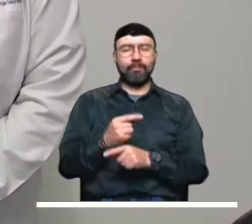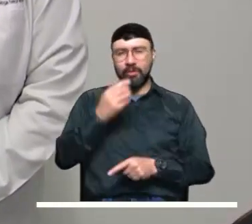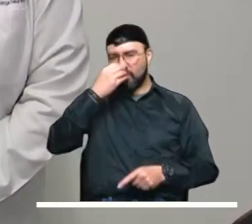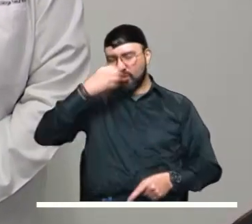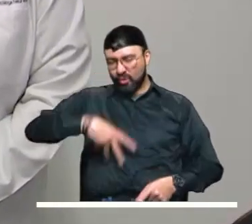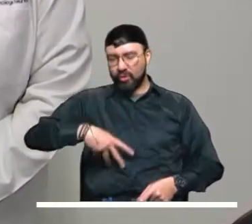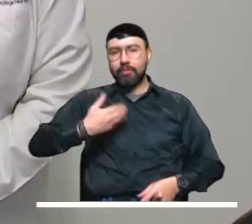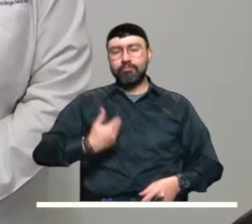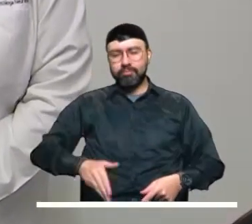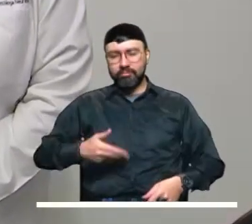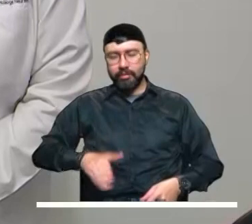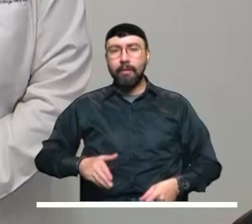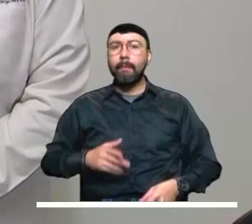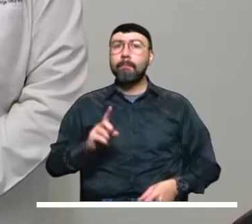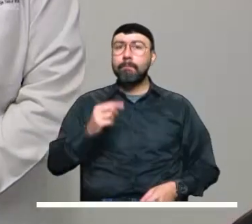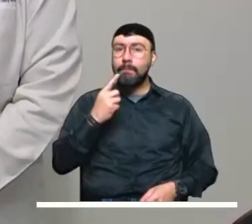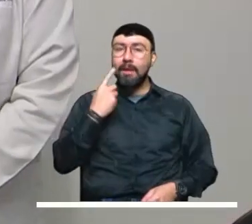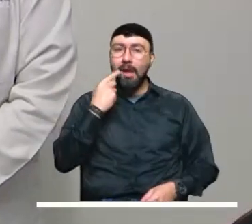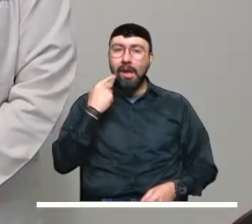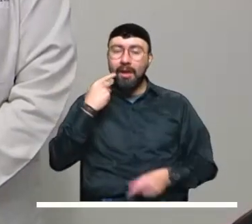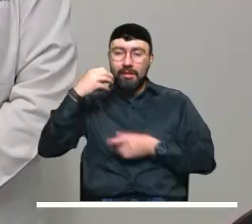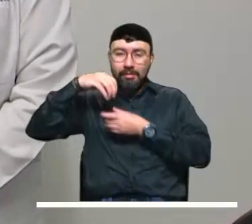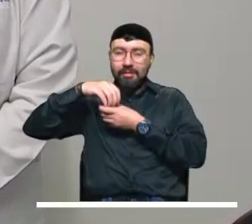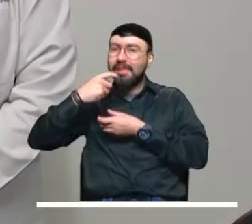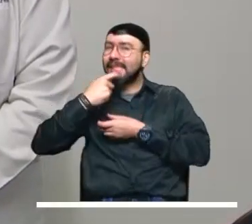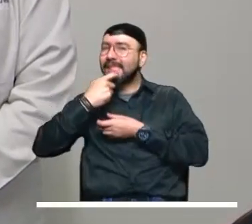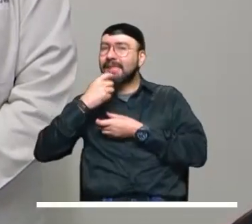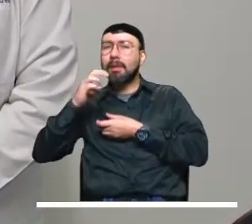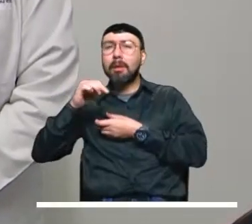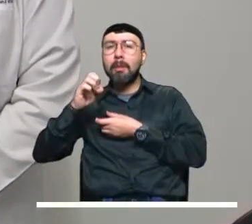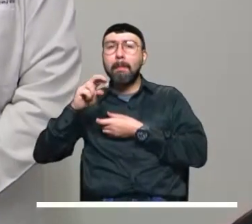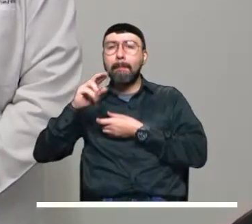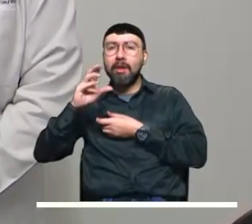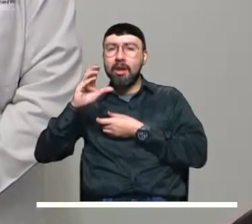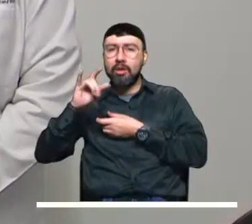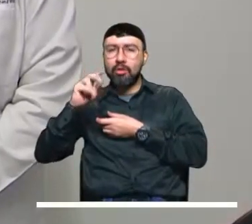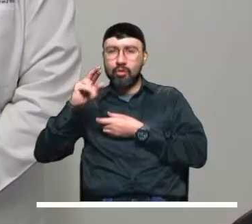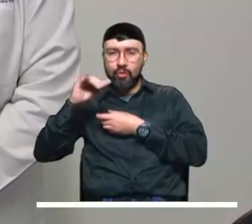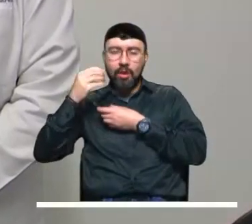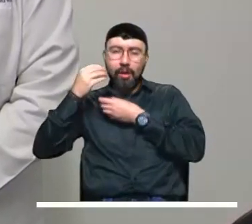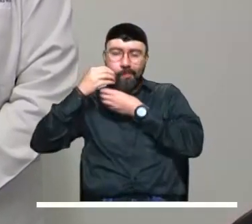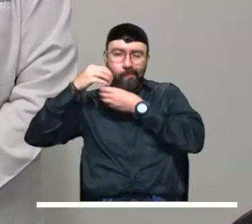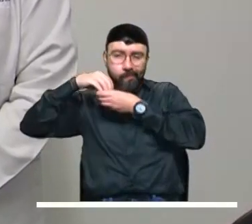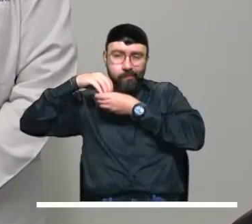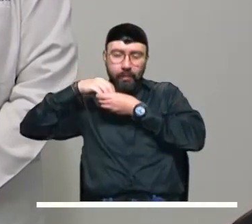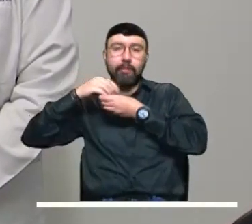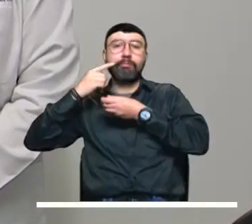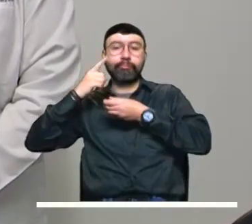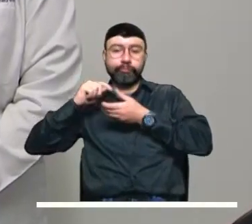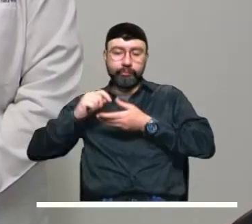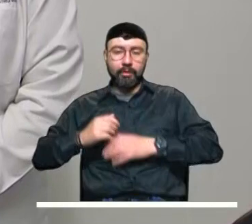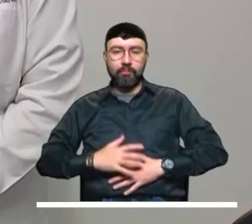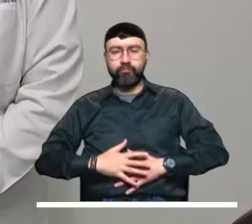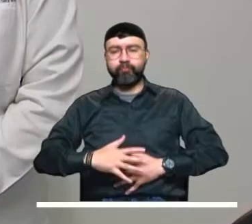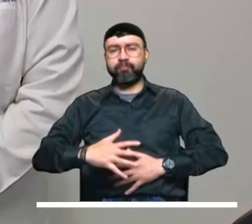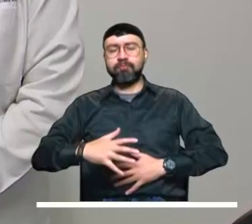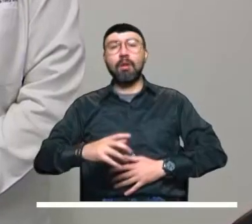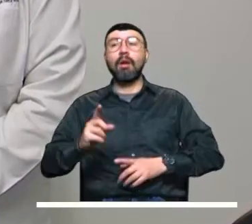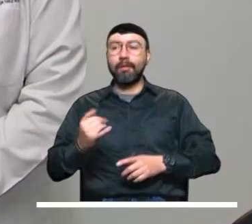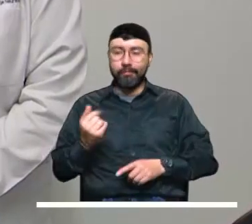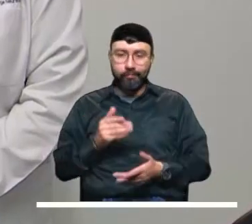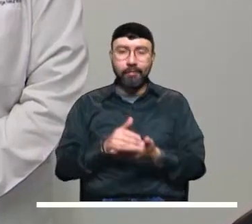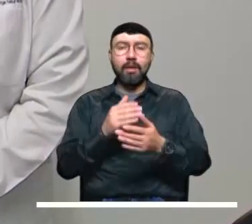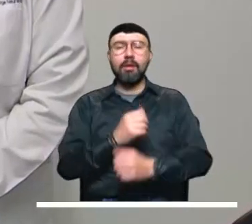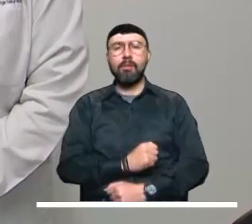las calzas, las amalgamas de mercurio, una fuente clara de inflamación que nos lleva también a estar obesos y